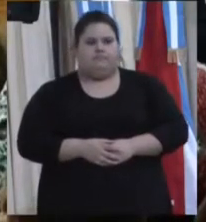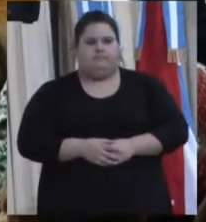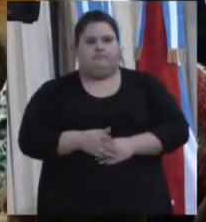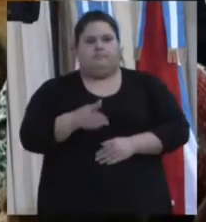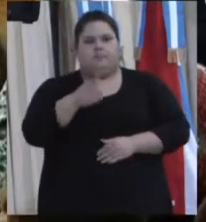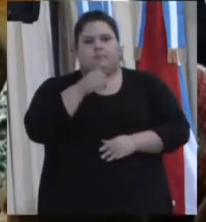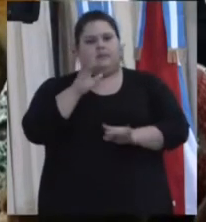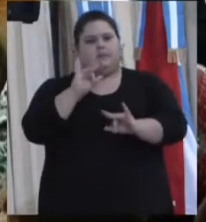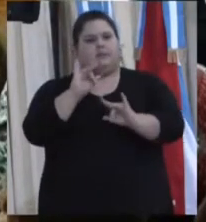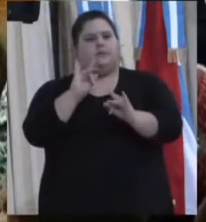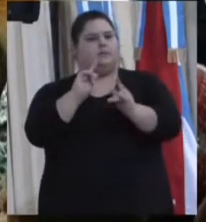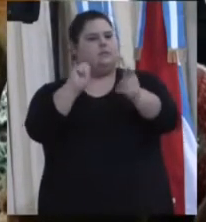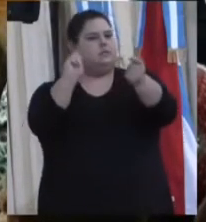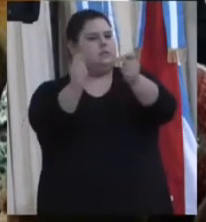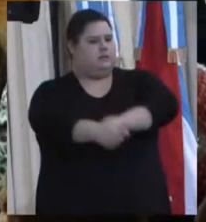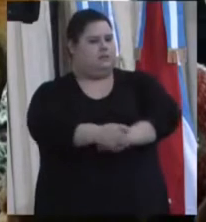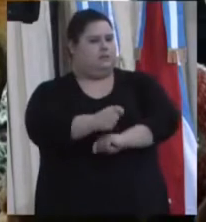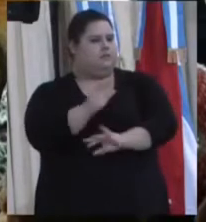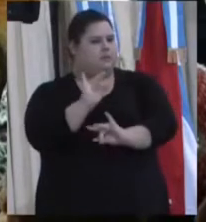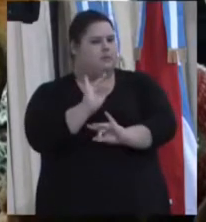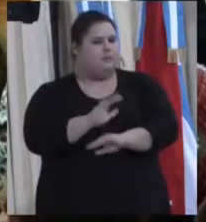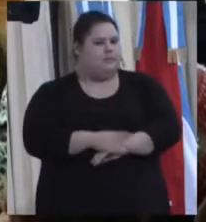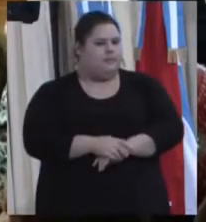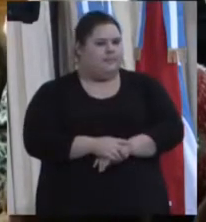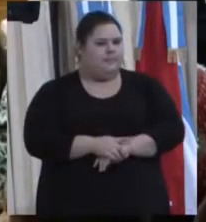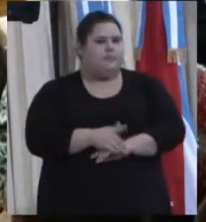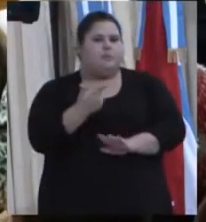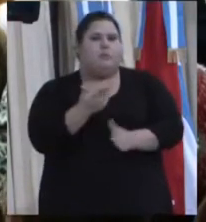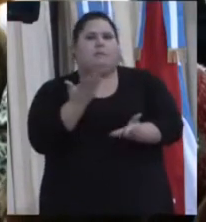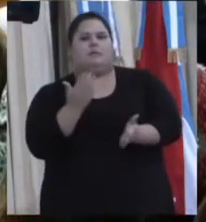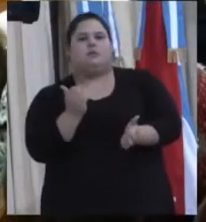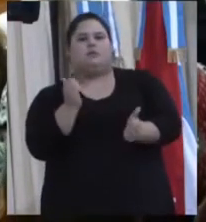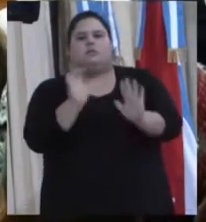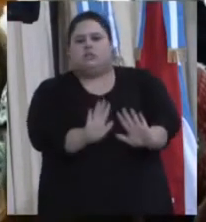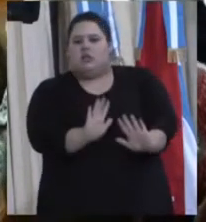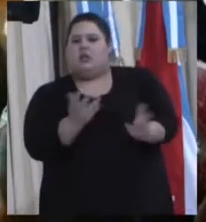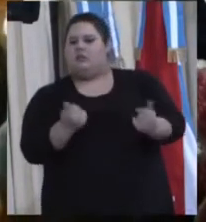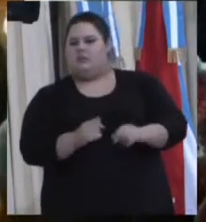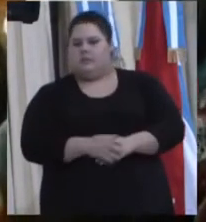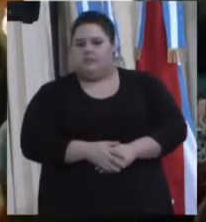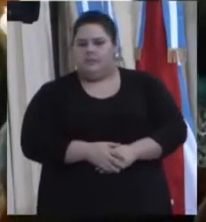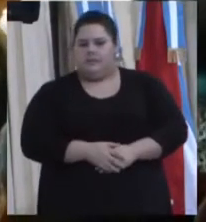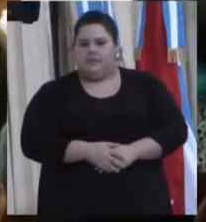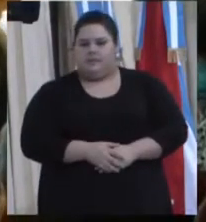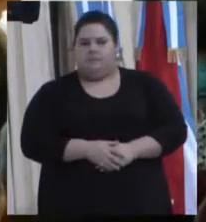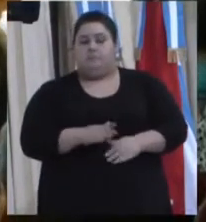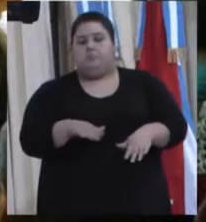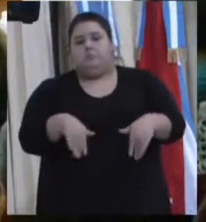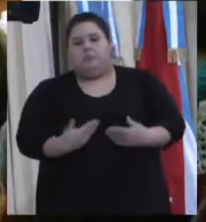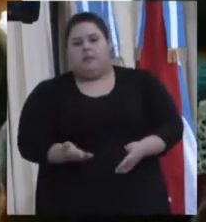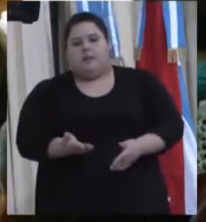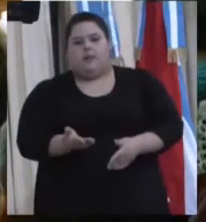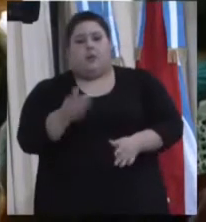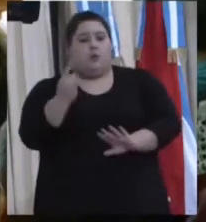Difícilmente creo que se pueda cambiar, ¿no? Me parece que es una, digamos, algo asentado. Pero no obstante eso,